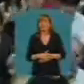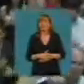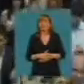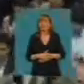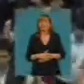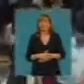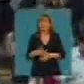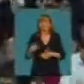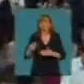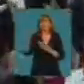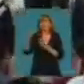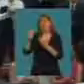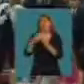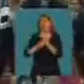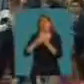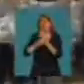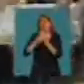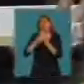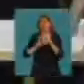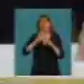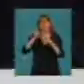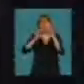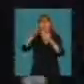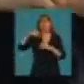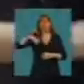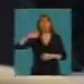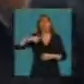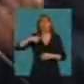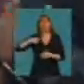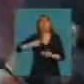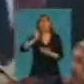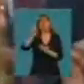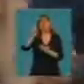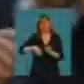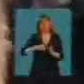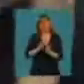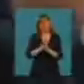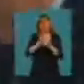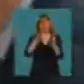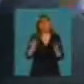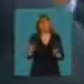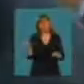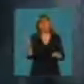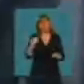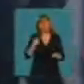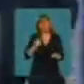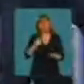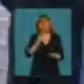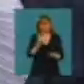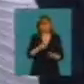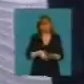el acta correspondiente la señora Ministra de Desarrollo Social.